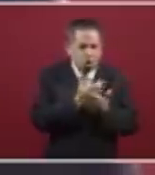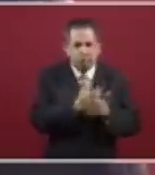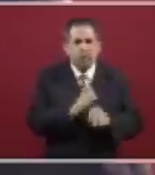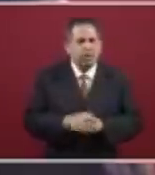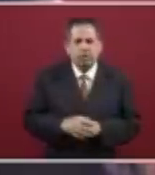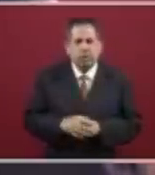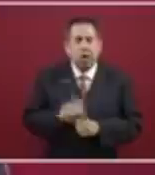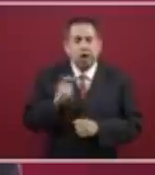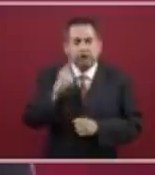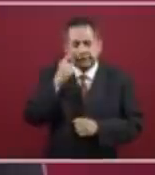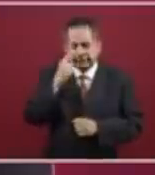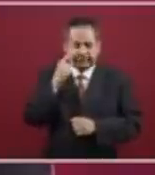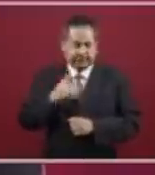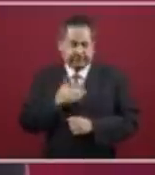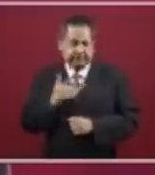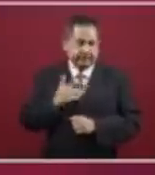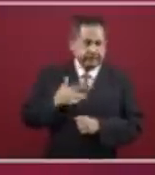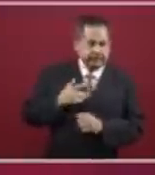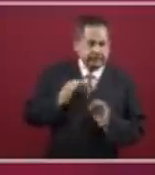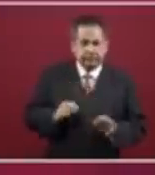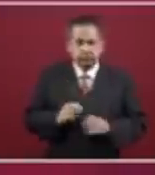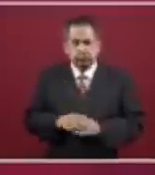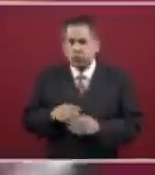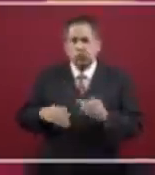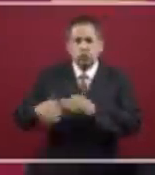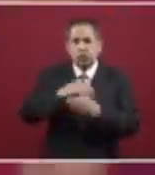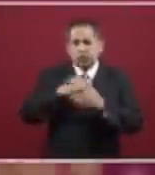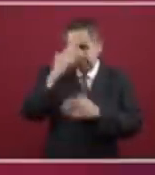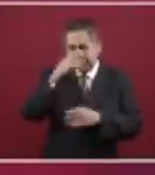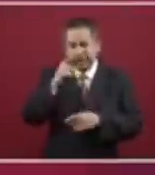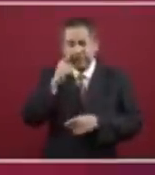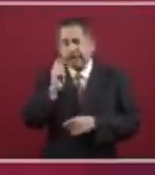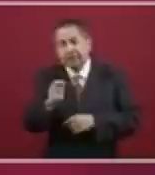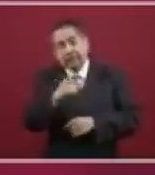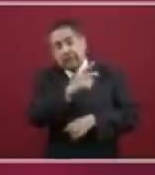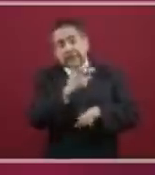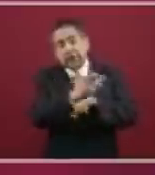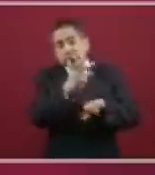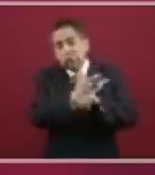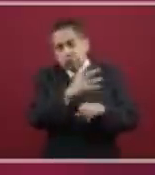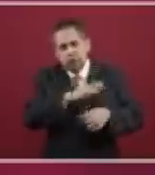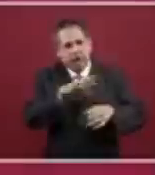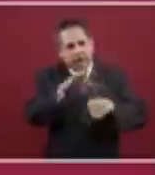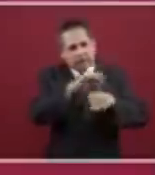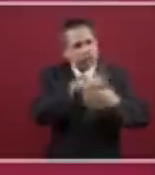juicio práctico. Entonces, que todos sepamos, hay elecciones en Estados Unidos,